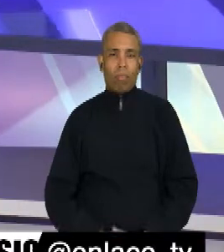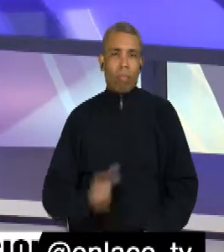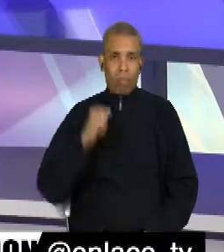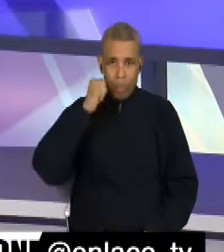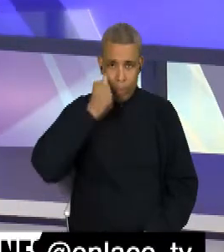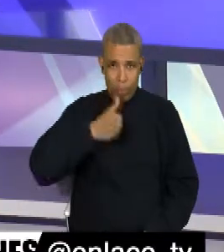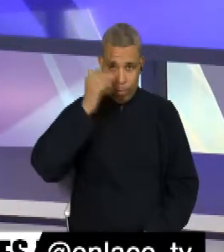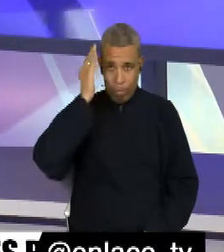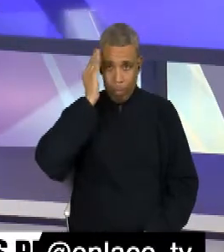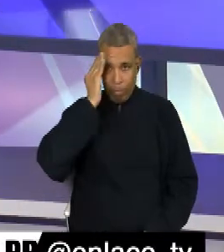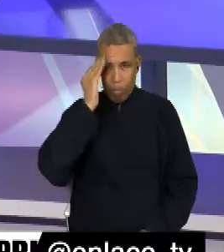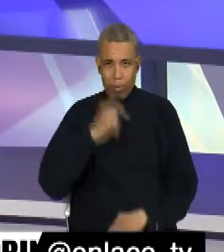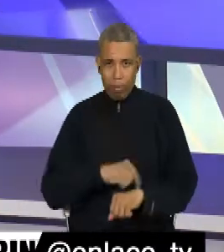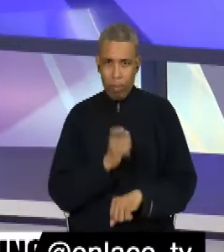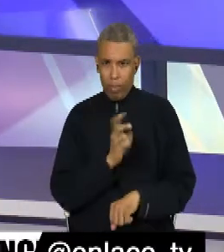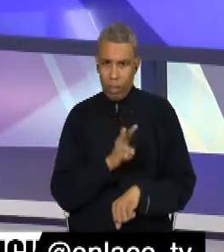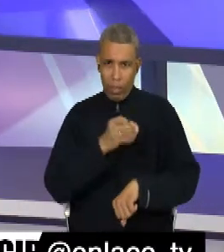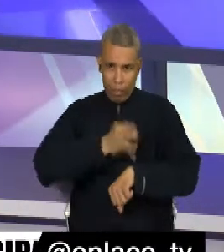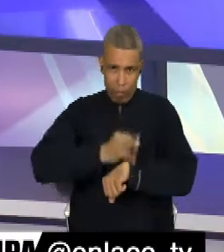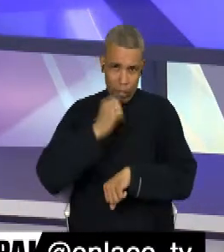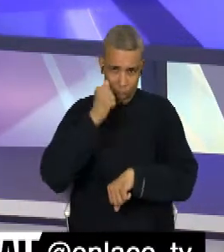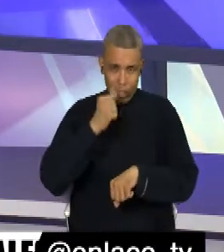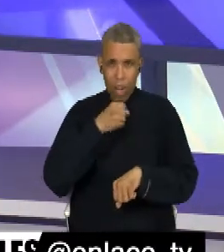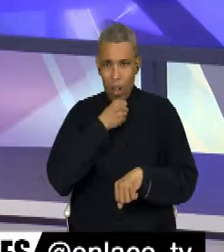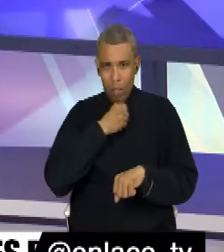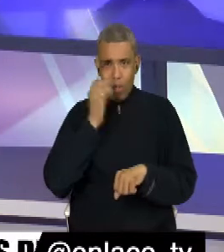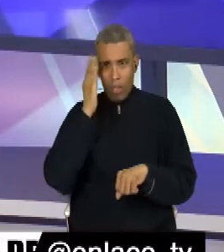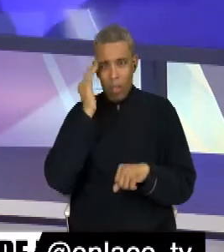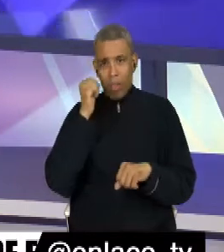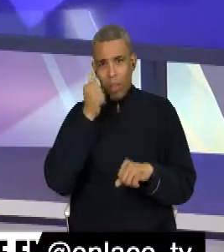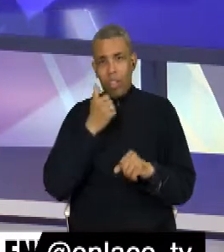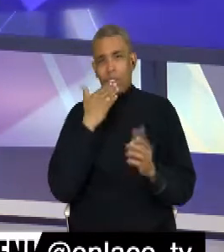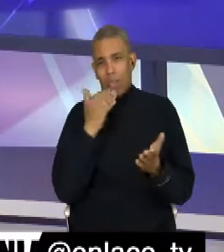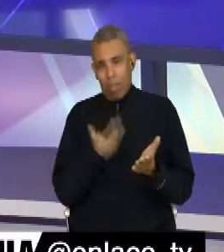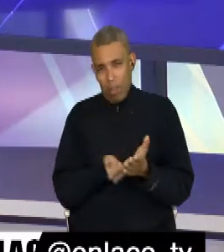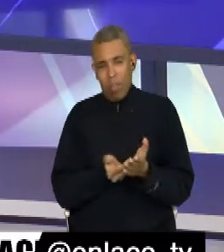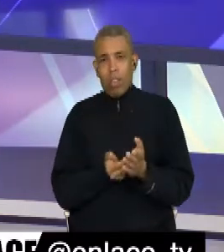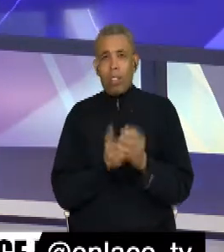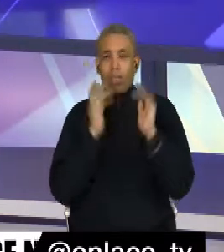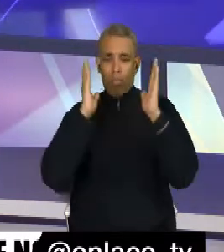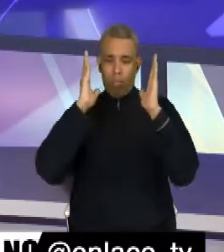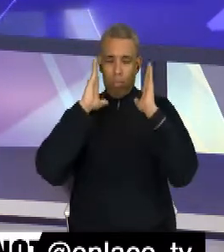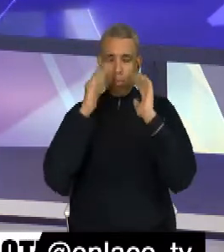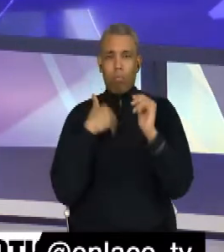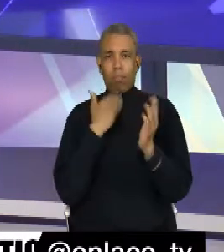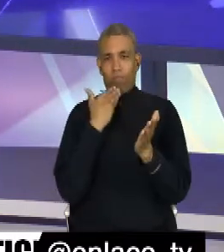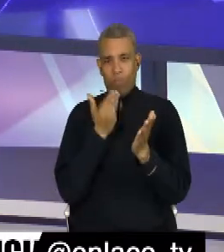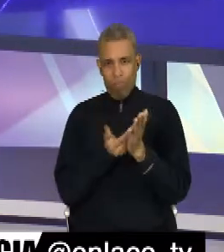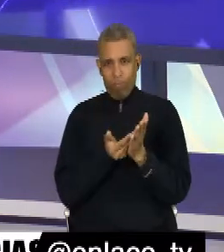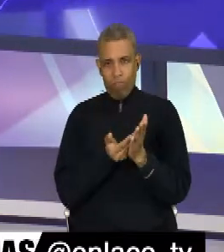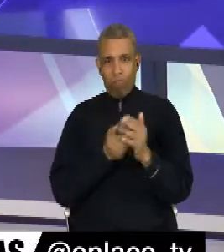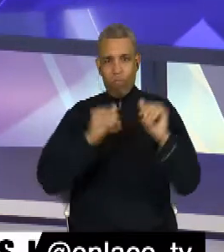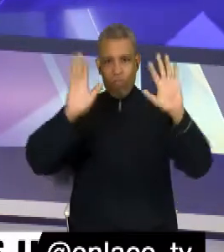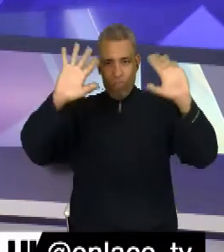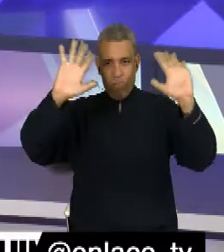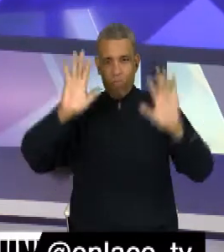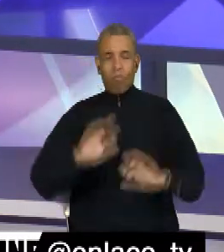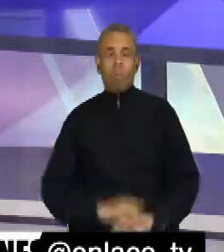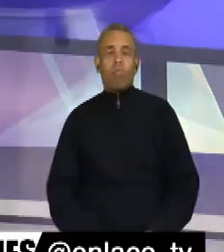para contarles más de lo que pasa en la ciudad y región. A ustedes, gracias como siempre por la preferencia y que tengan todos una feliz noche.